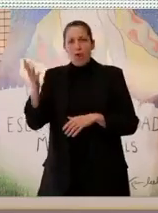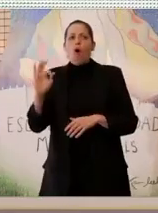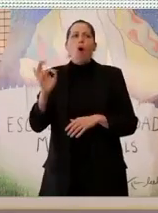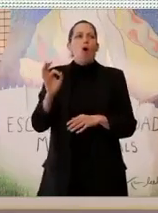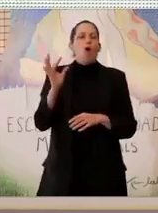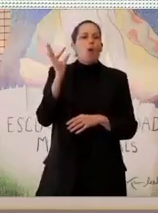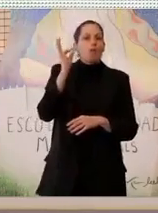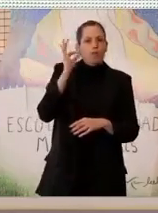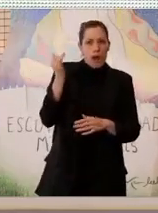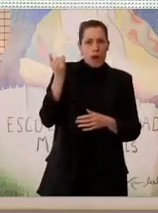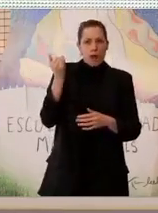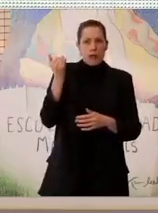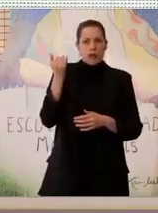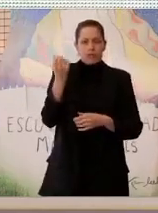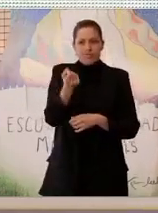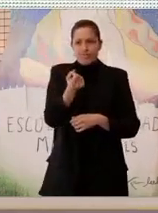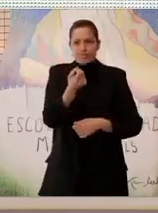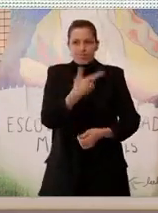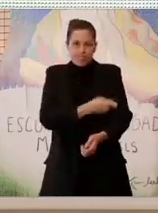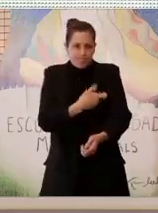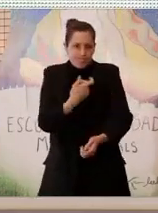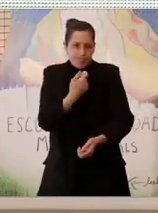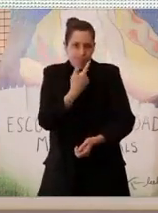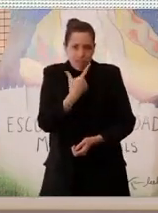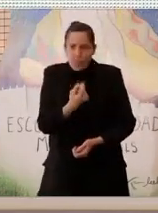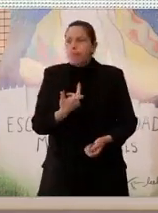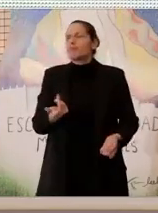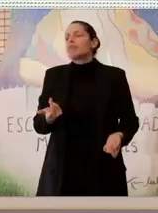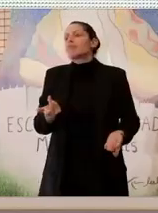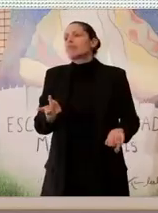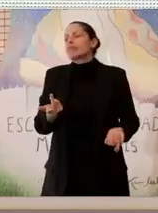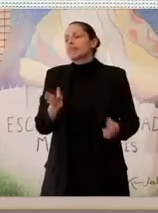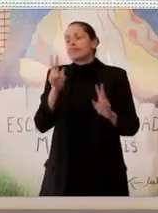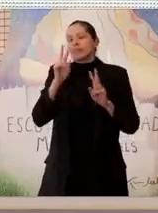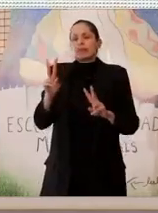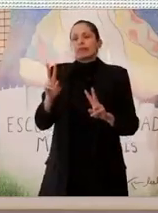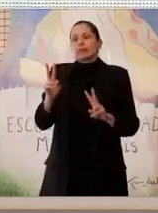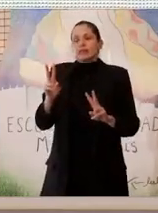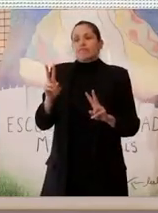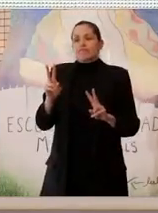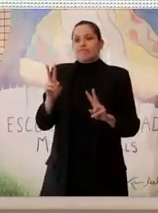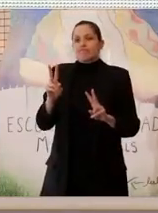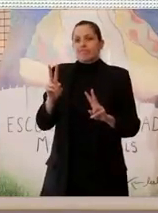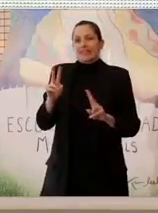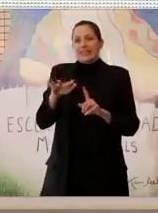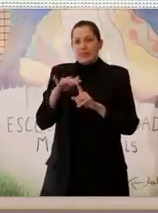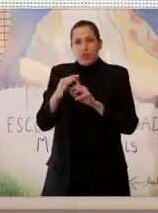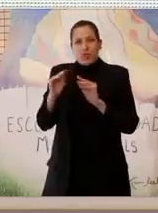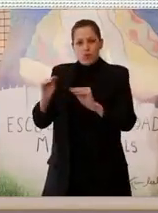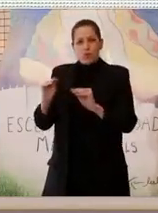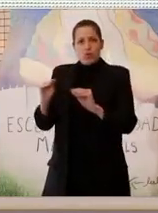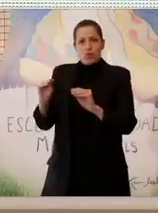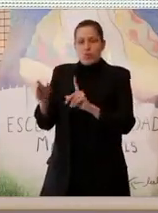toxicómanas, es decir, mujeres que además no han querido, pero es que en esas circunstancias dices, es que esta señora está viendo una situación de violencia que es, ahí las